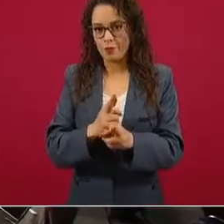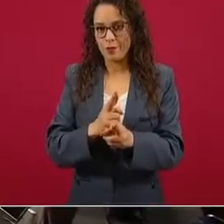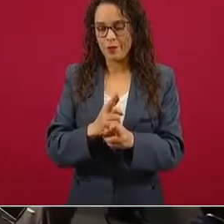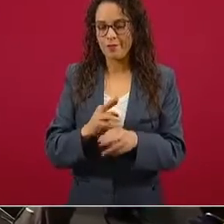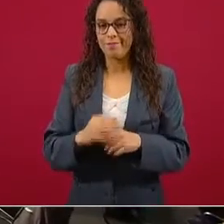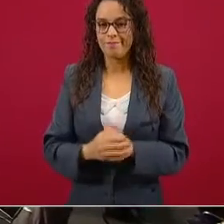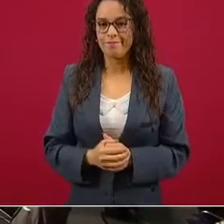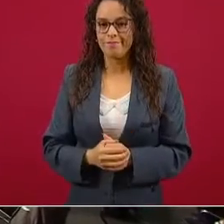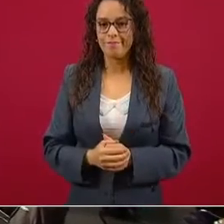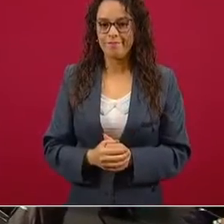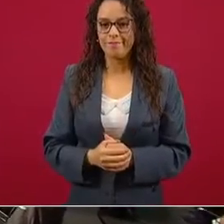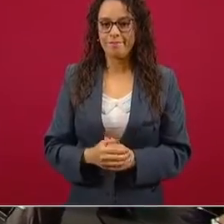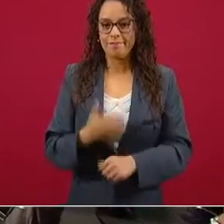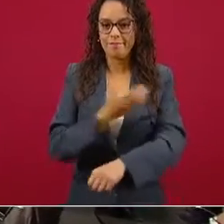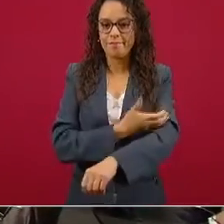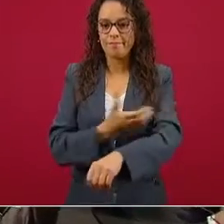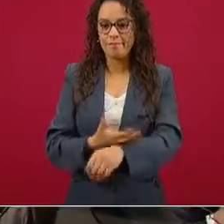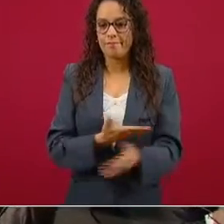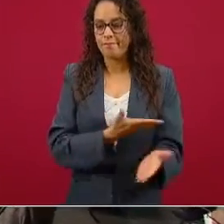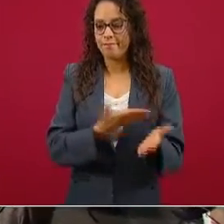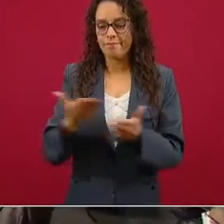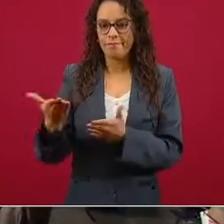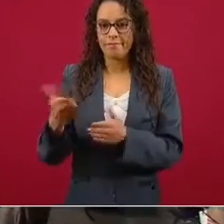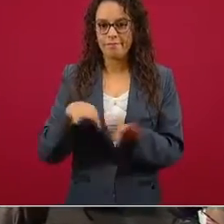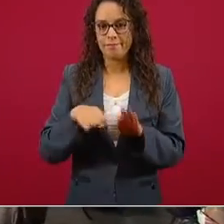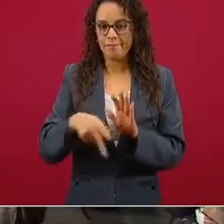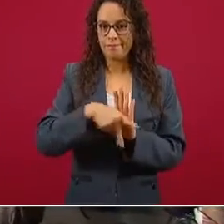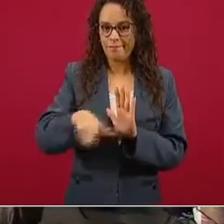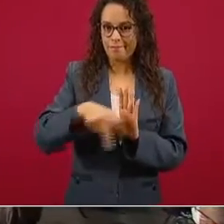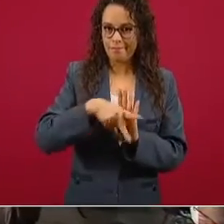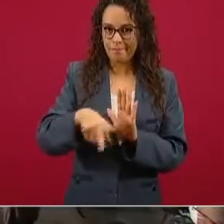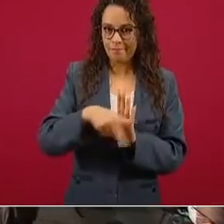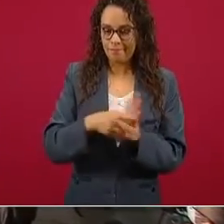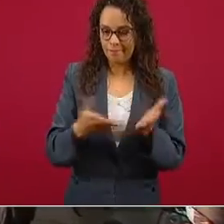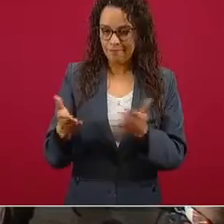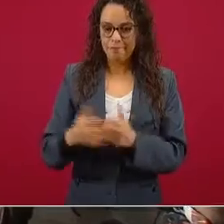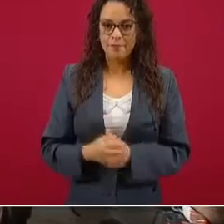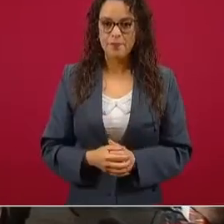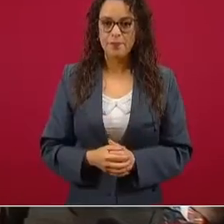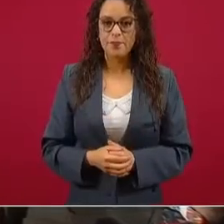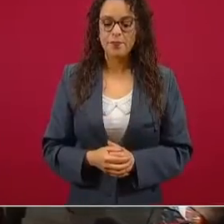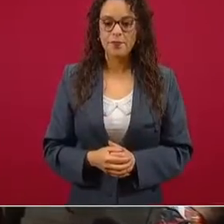de compañeras y compañeros periodistas. Entonces,